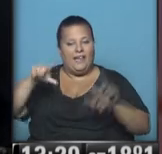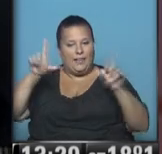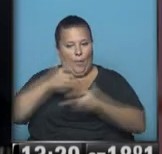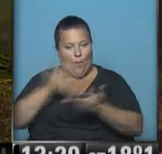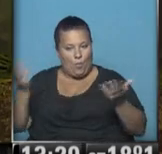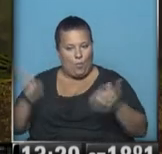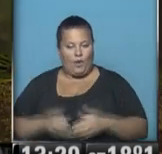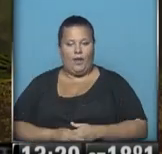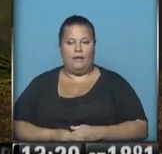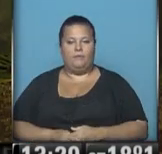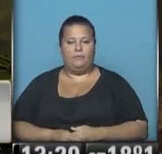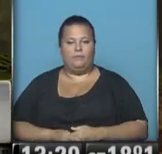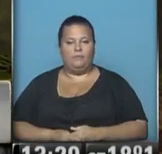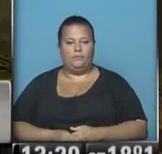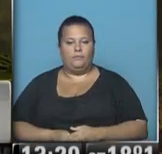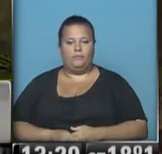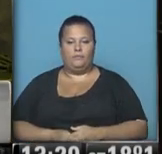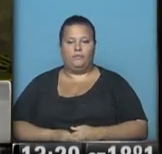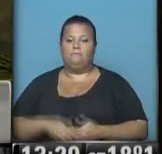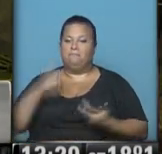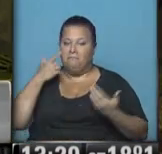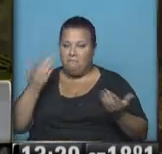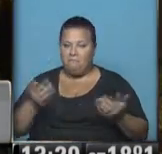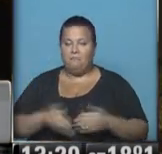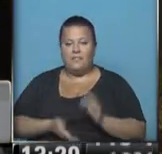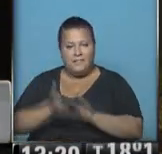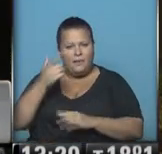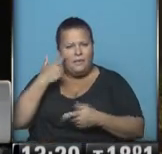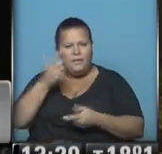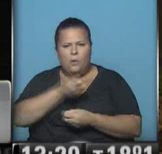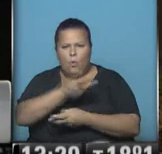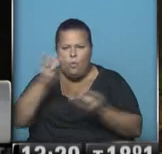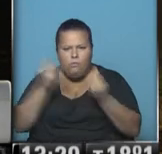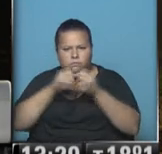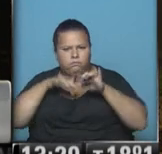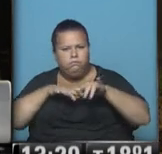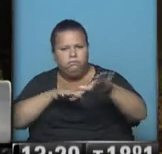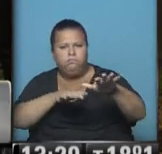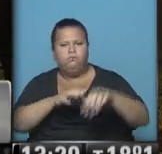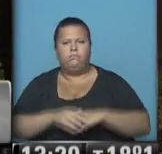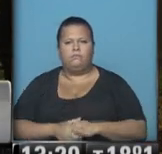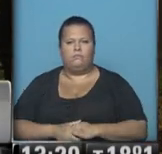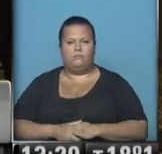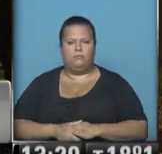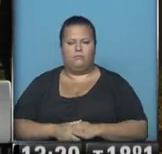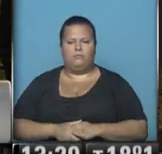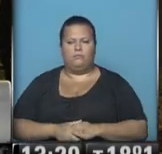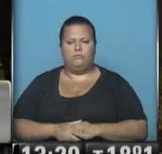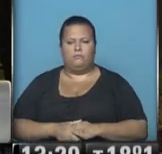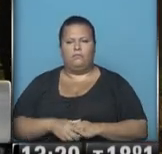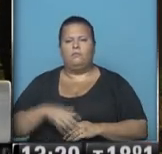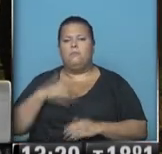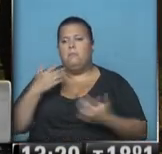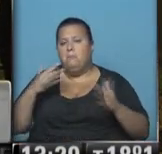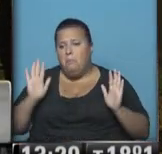pública. Ahí se van, ¿eh? ¿Viste la cantidad que eran? Un montón. ¿Sería Cayutril? ¿Compensada de la Valle?